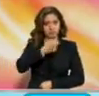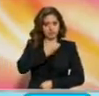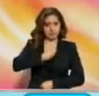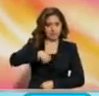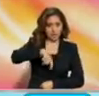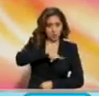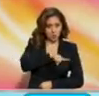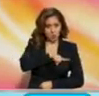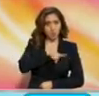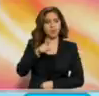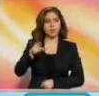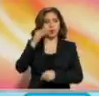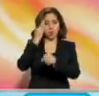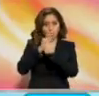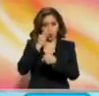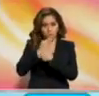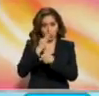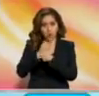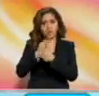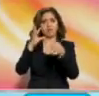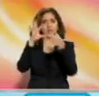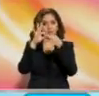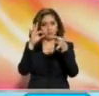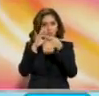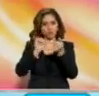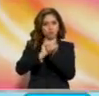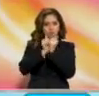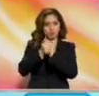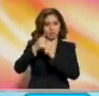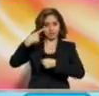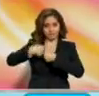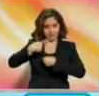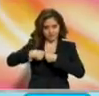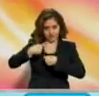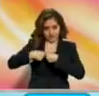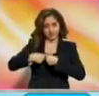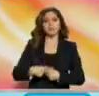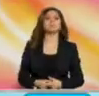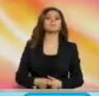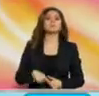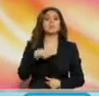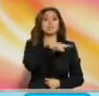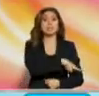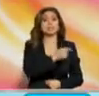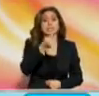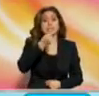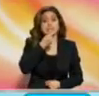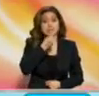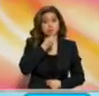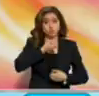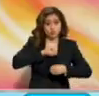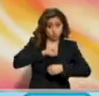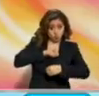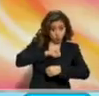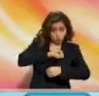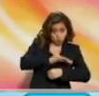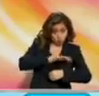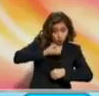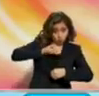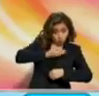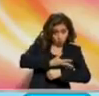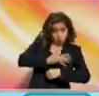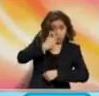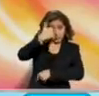pueda enfrentar o prevenir incluso enfermedades. Se ha visto que los niños alimentados al seno materno tienen mucho